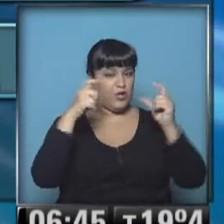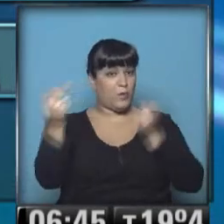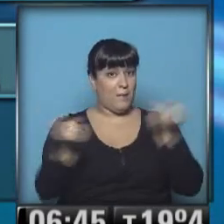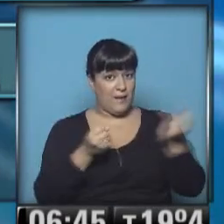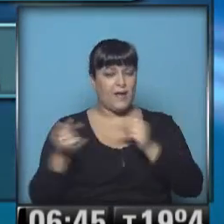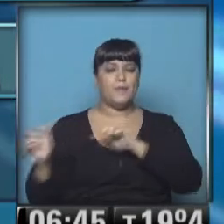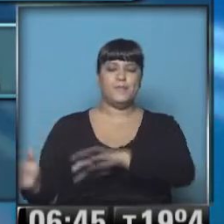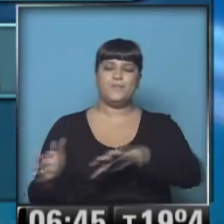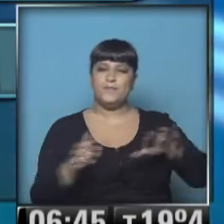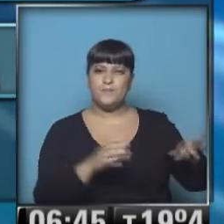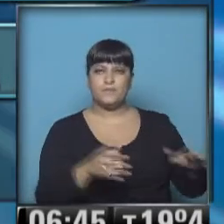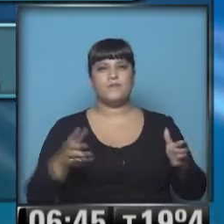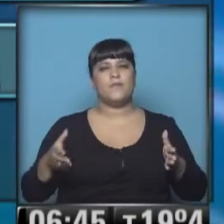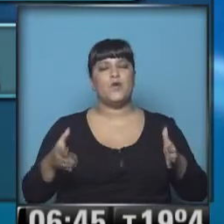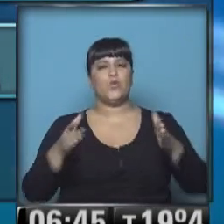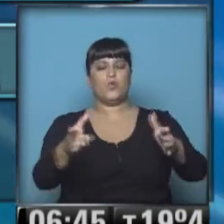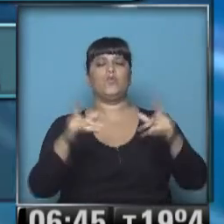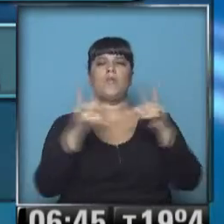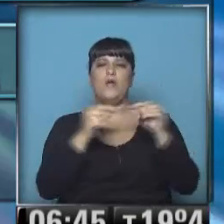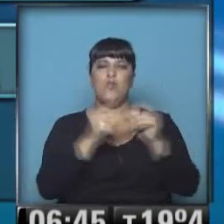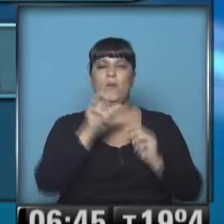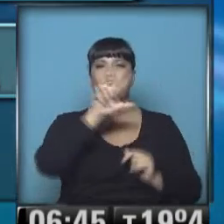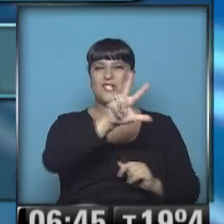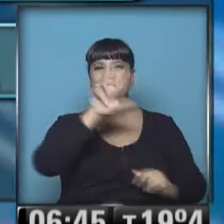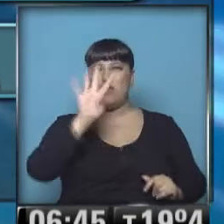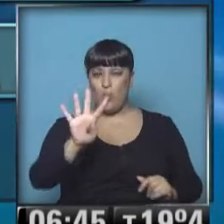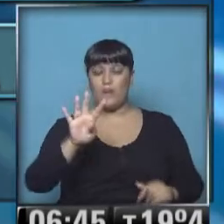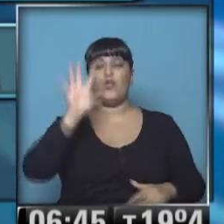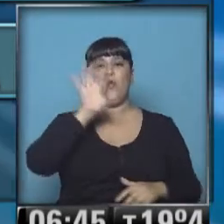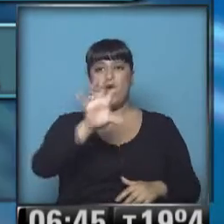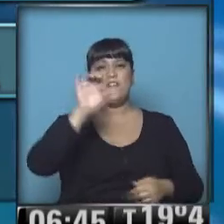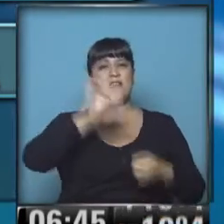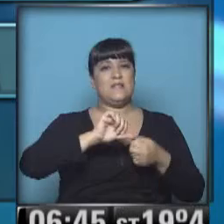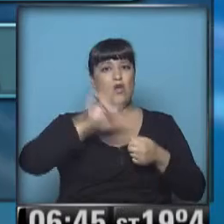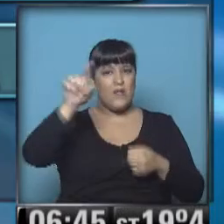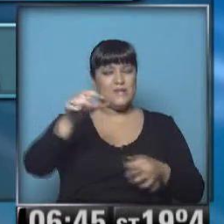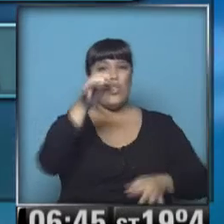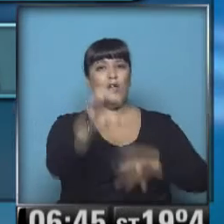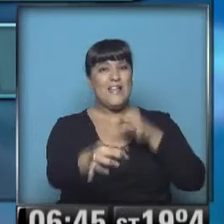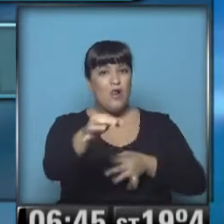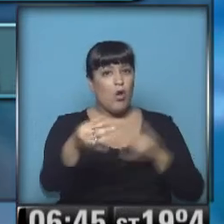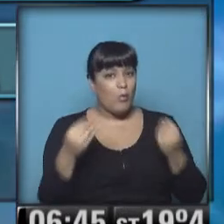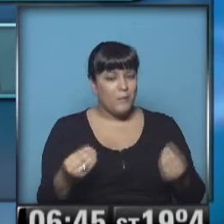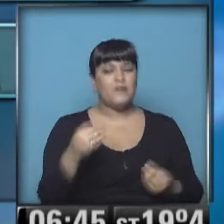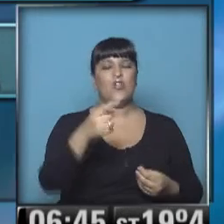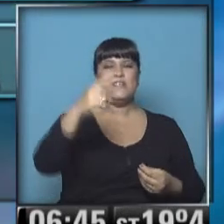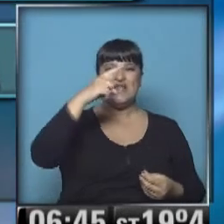la ruta nacional 18 nos vamos a la ruta 34 en Santiago del Estero, entre los kilómetros